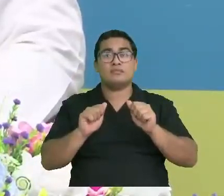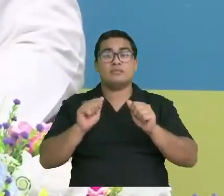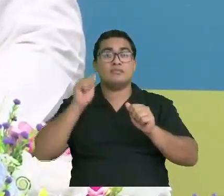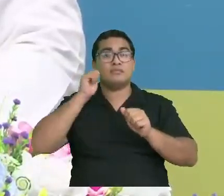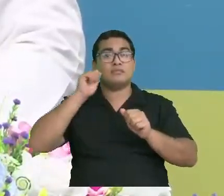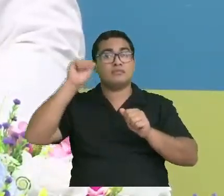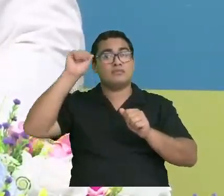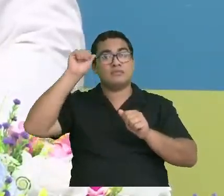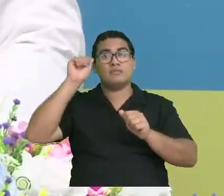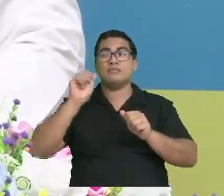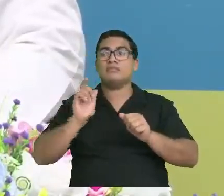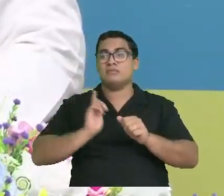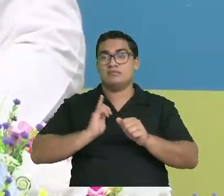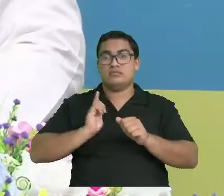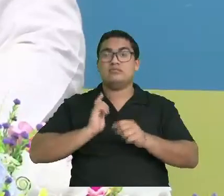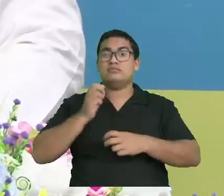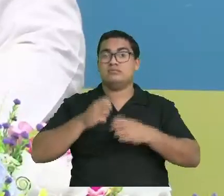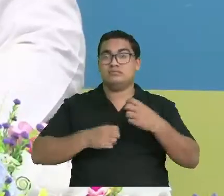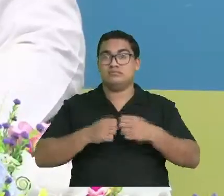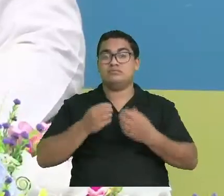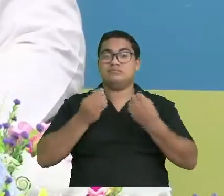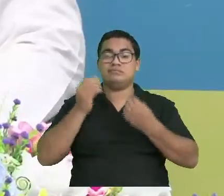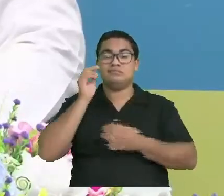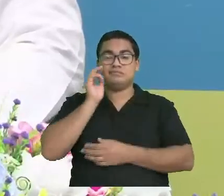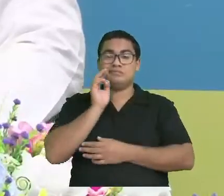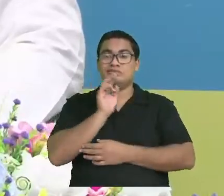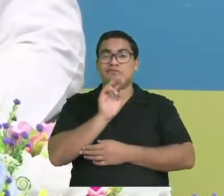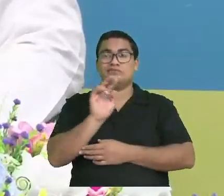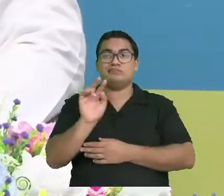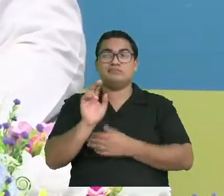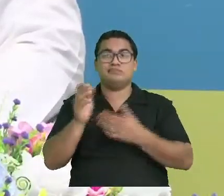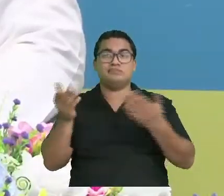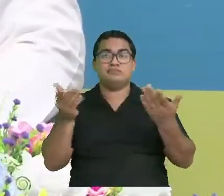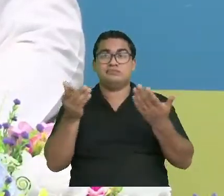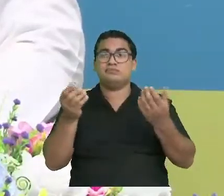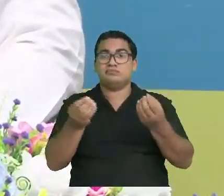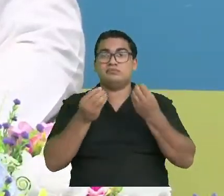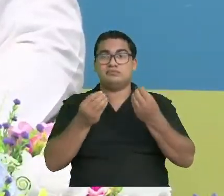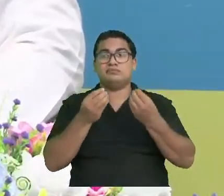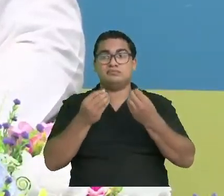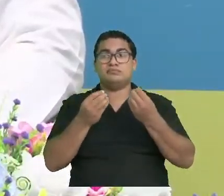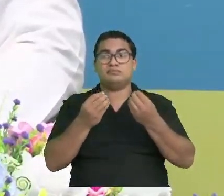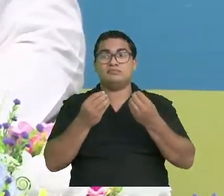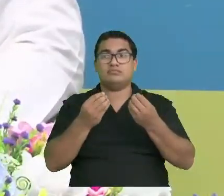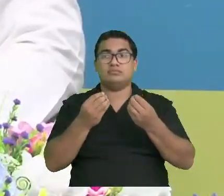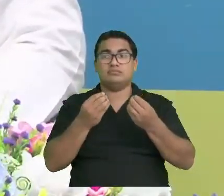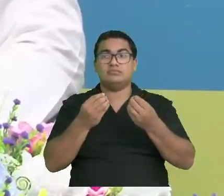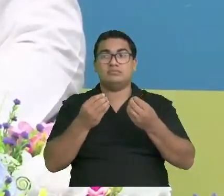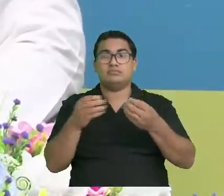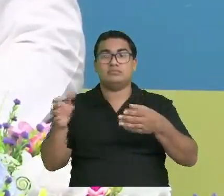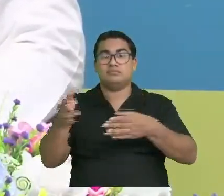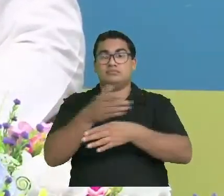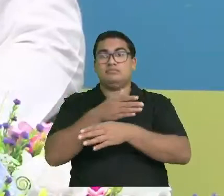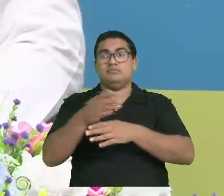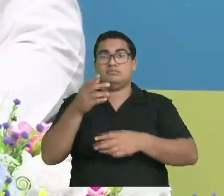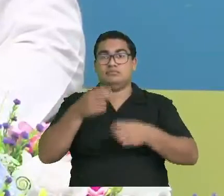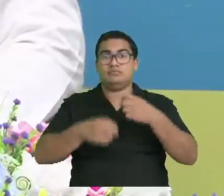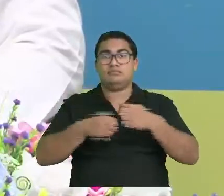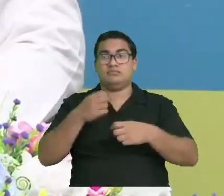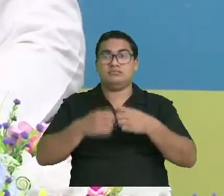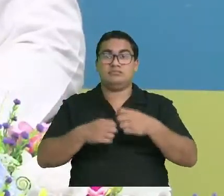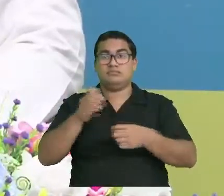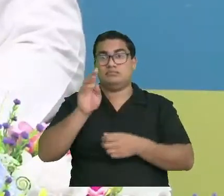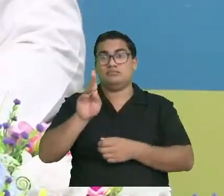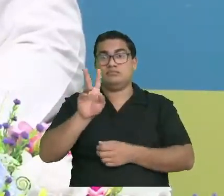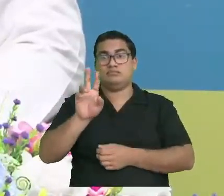adultos sí ya se observan bastante con frecuencia el daño colateral que causa